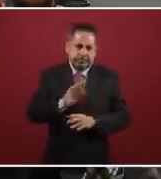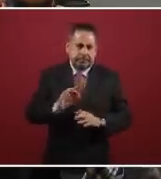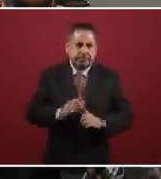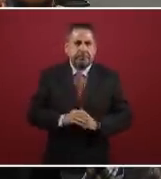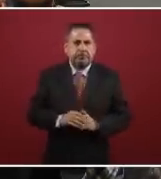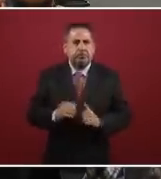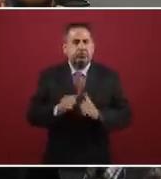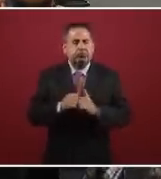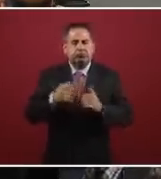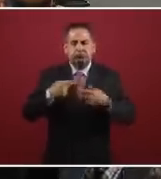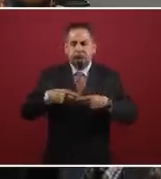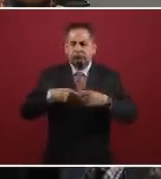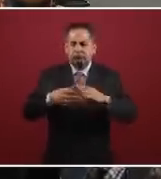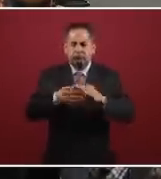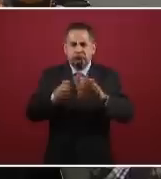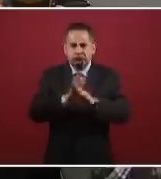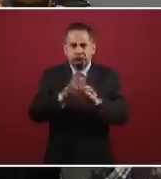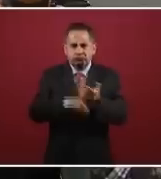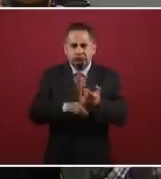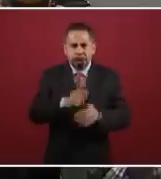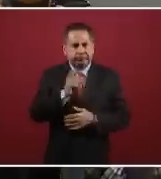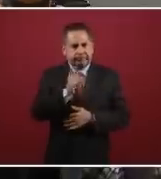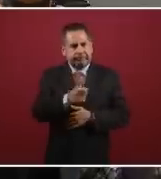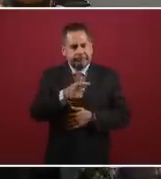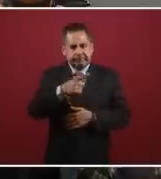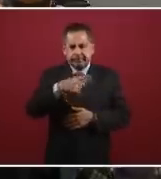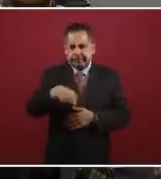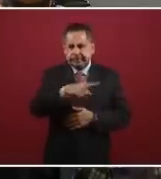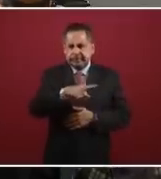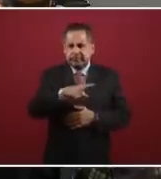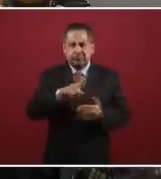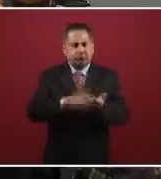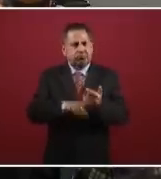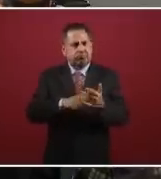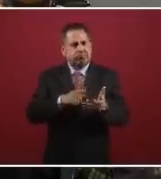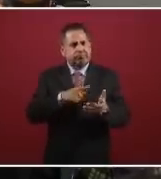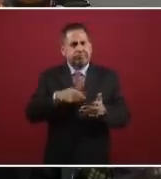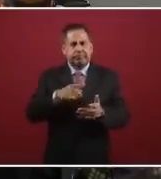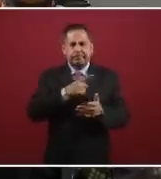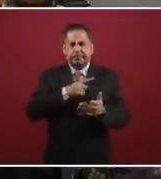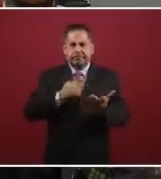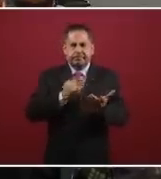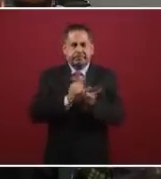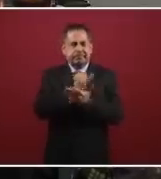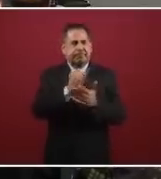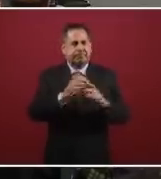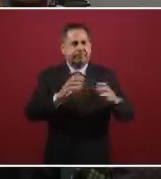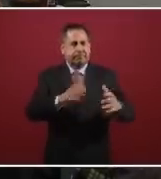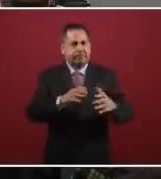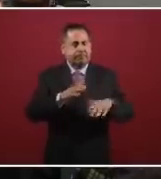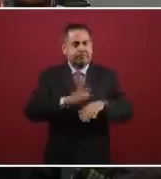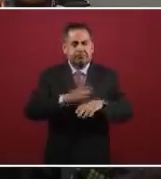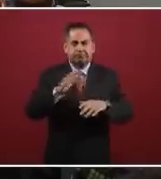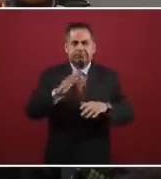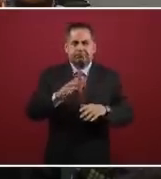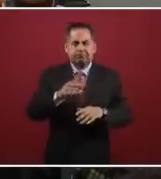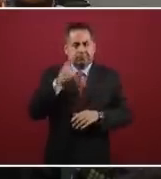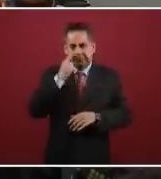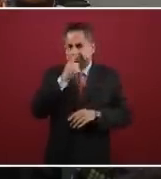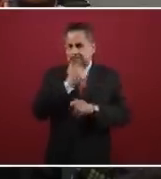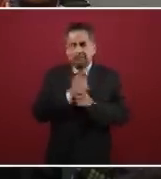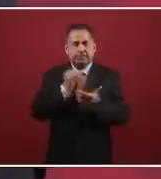los trabajadores y que sean ellos los que decidan de manera democrática